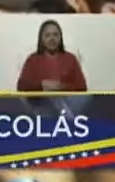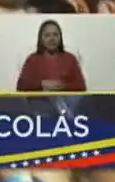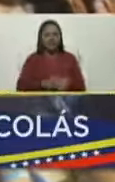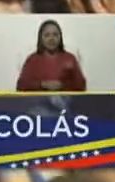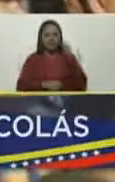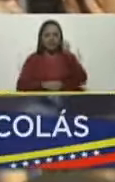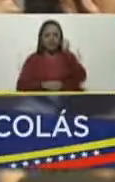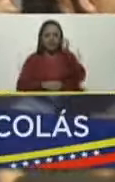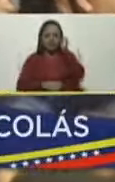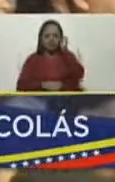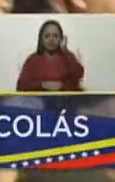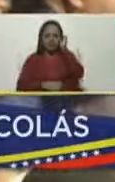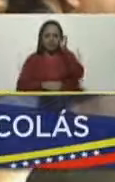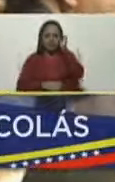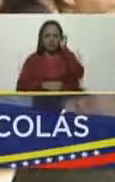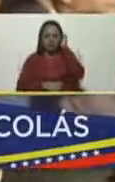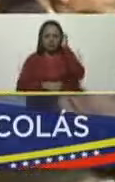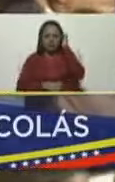¿Ah?